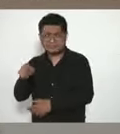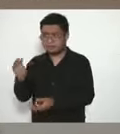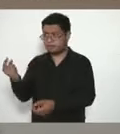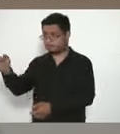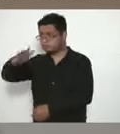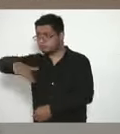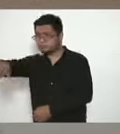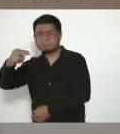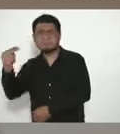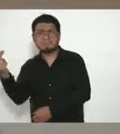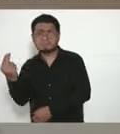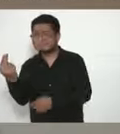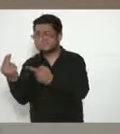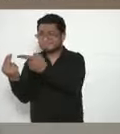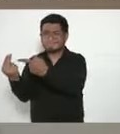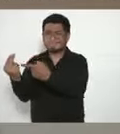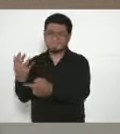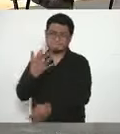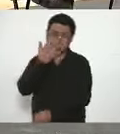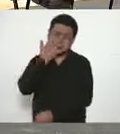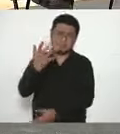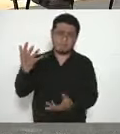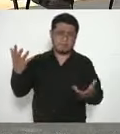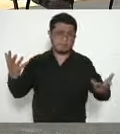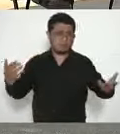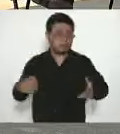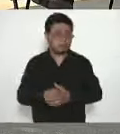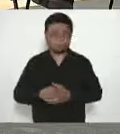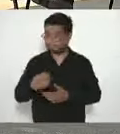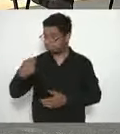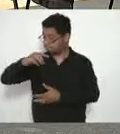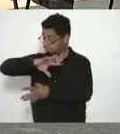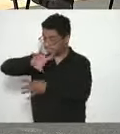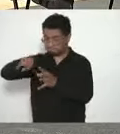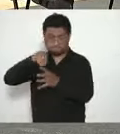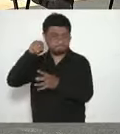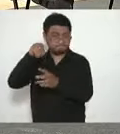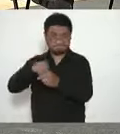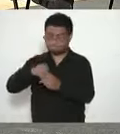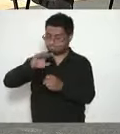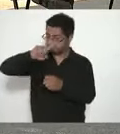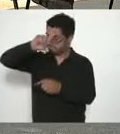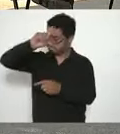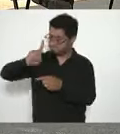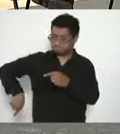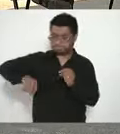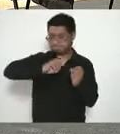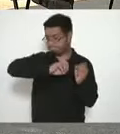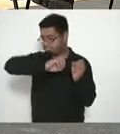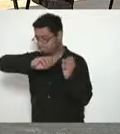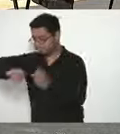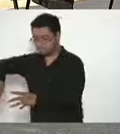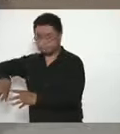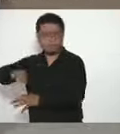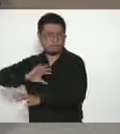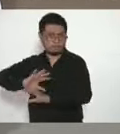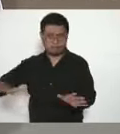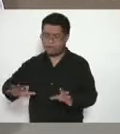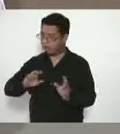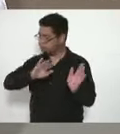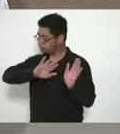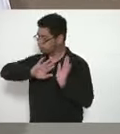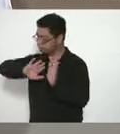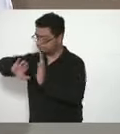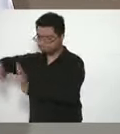necesidad del pueblo. Algo vergonzoso. Todo eso va a quedar en el pasado. Todo eso